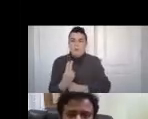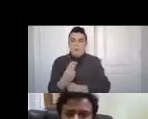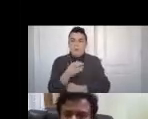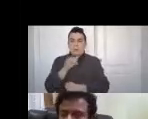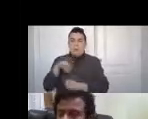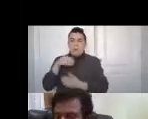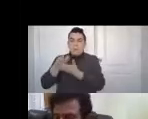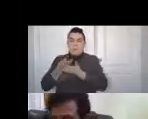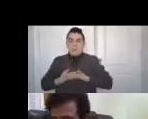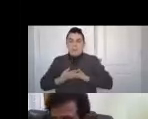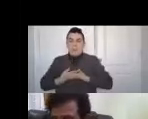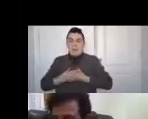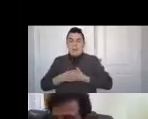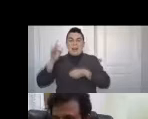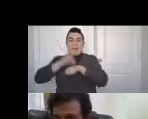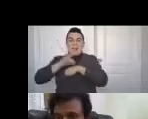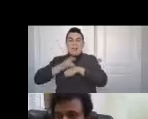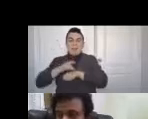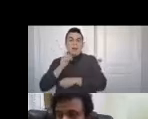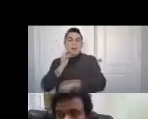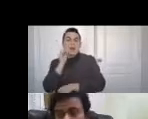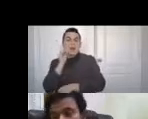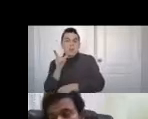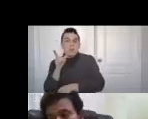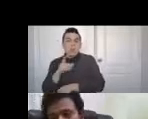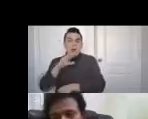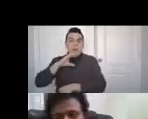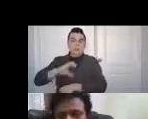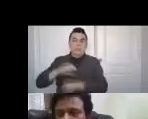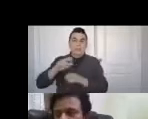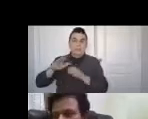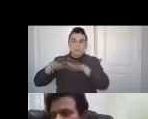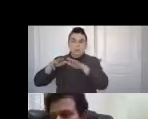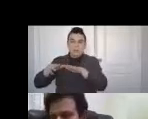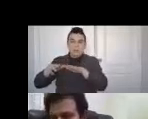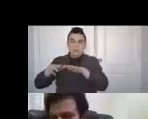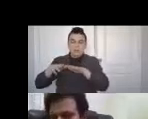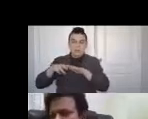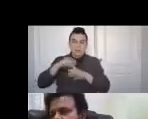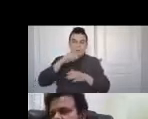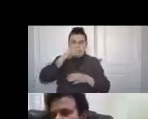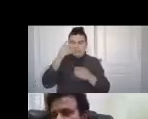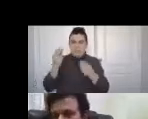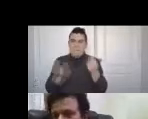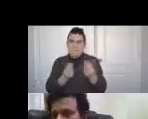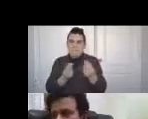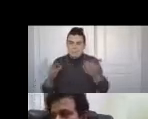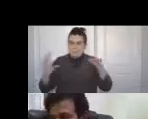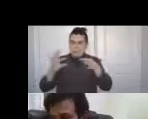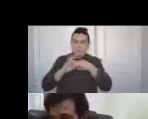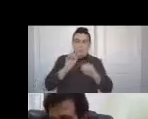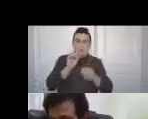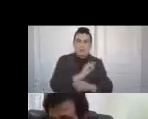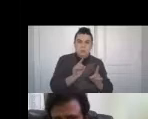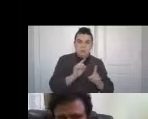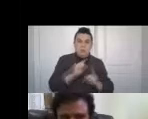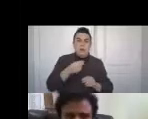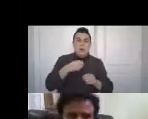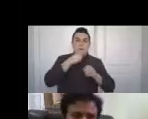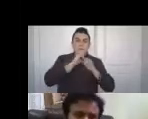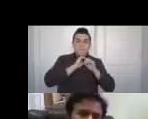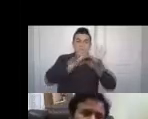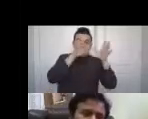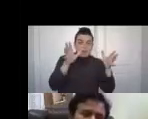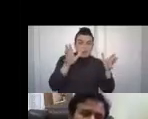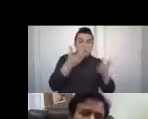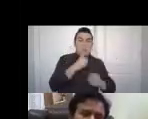es el COVID-19. O sea, mucha gente dice, no, el virus del COVID-19, claro, pero esto es para simplificar, pero básicamente el patógeno se llama